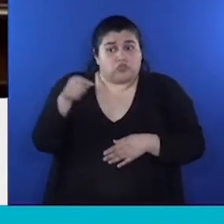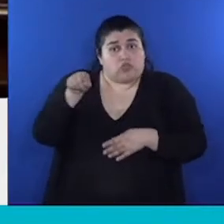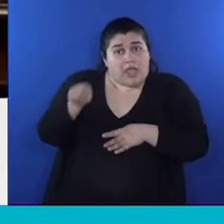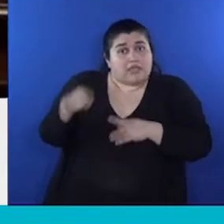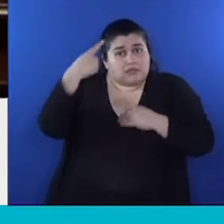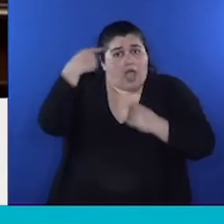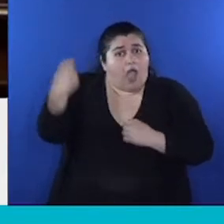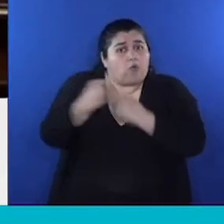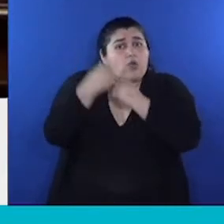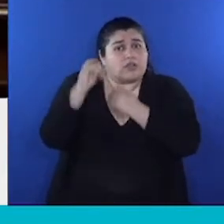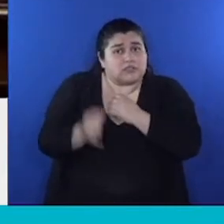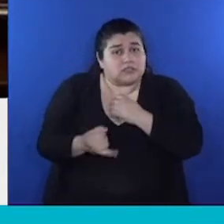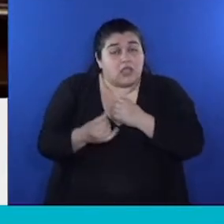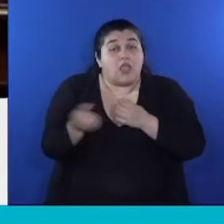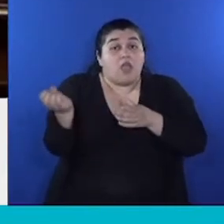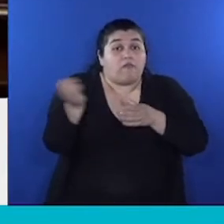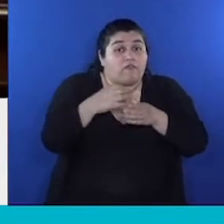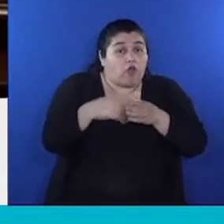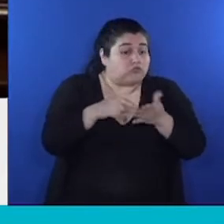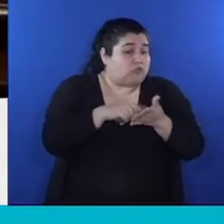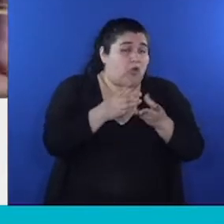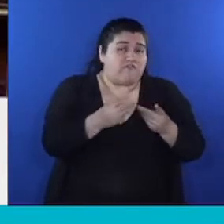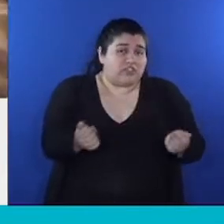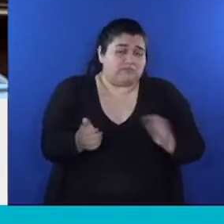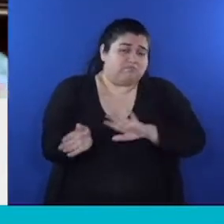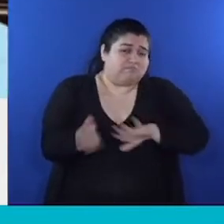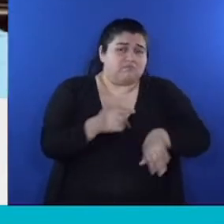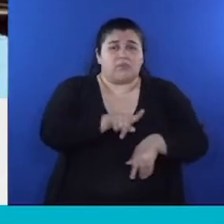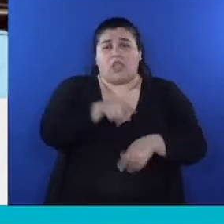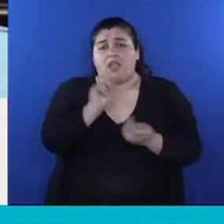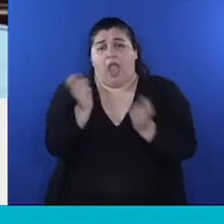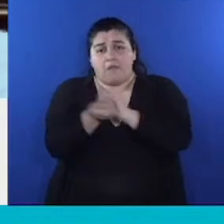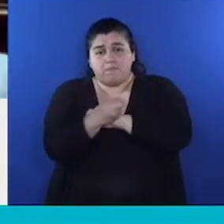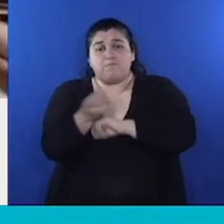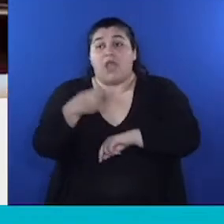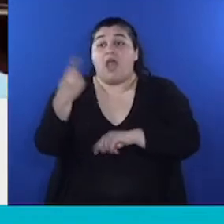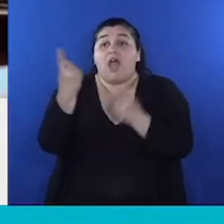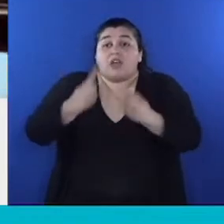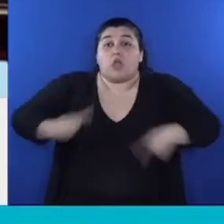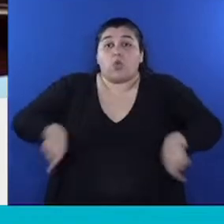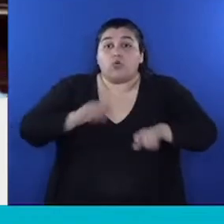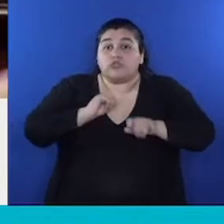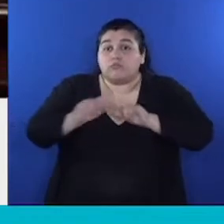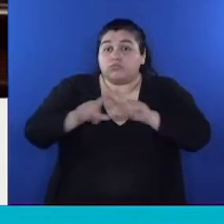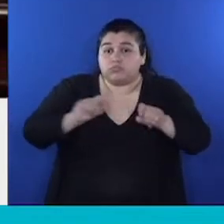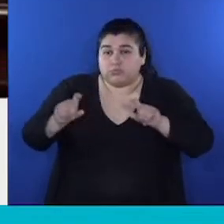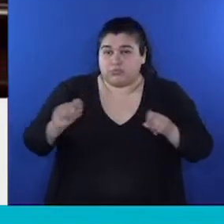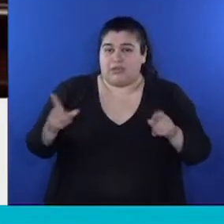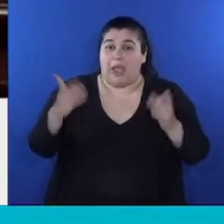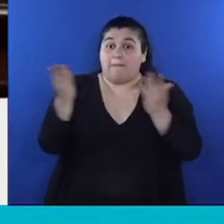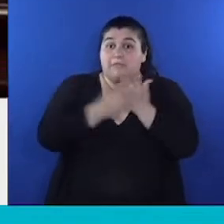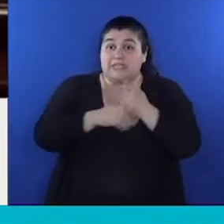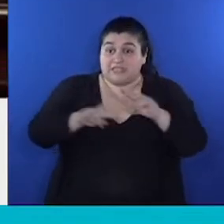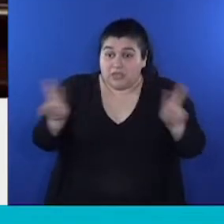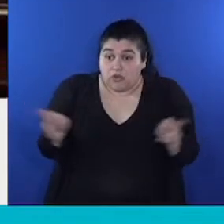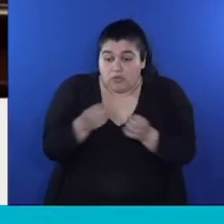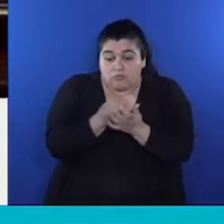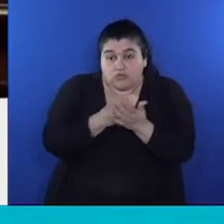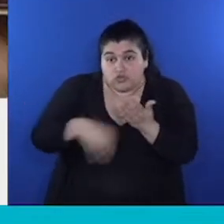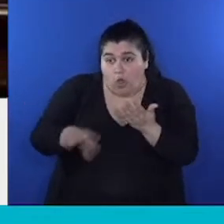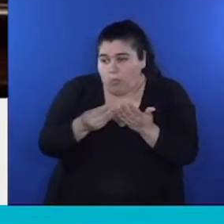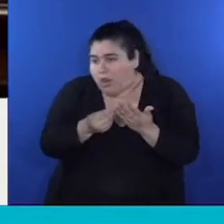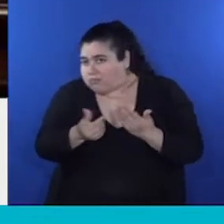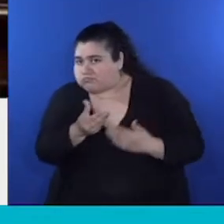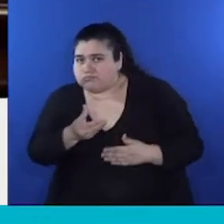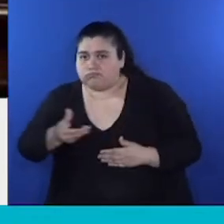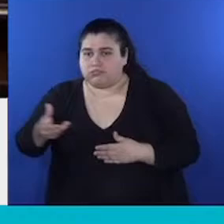desaparece ese fondo, se crea una reasignación de recursos de los propios fondos del Ministerio y